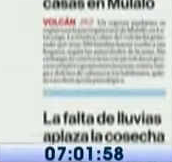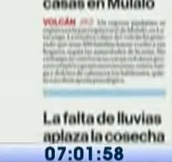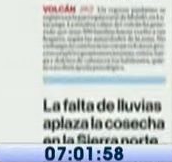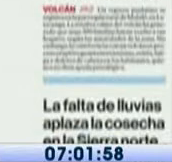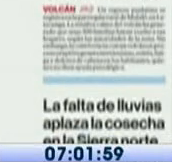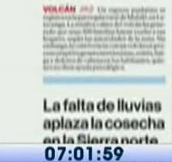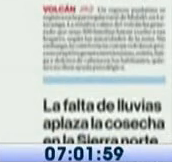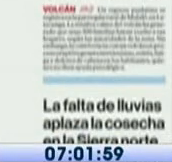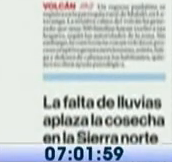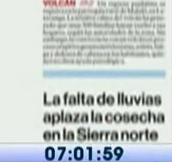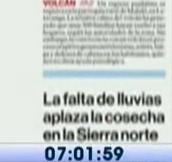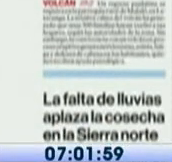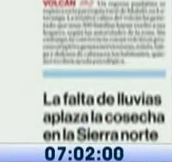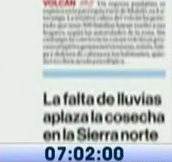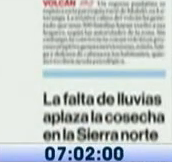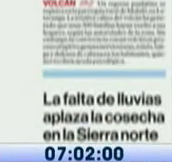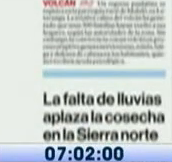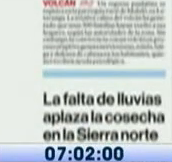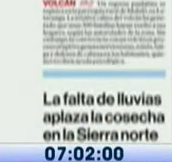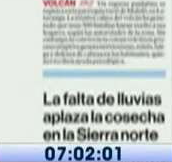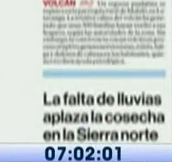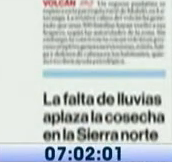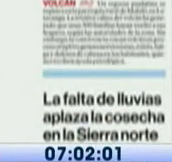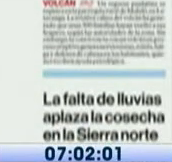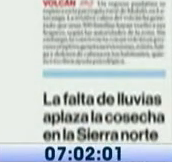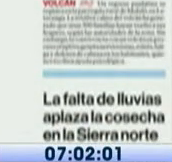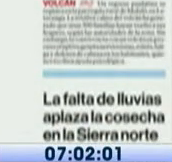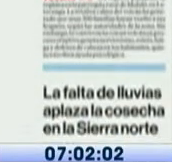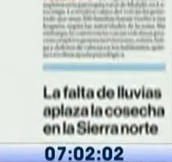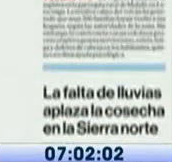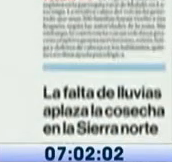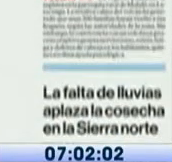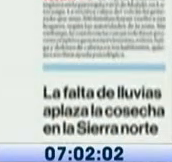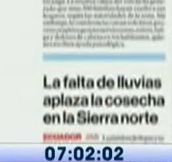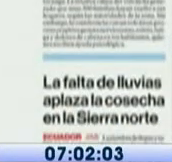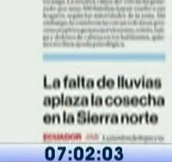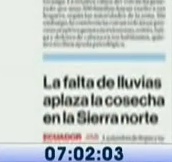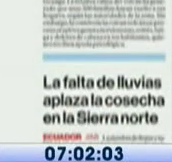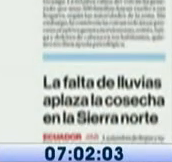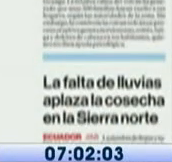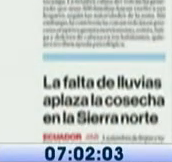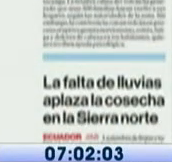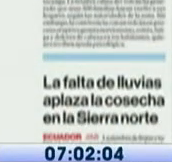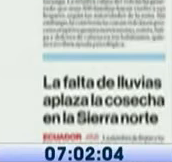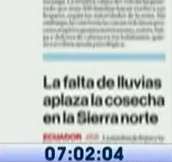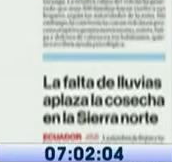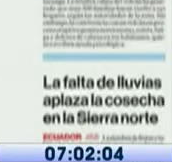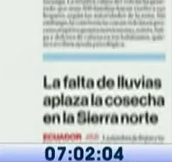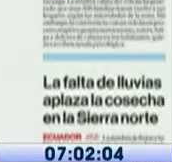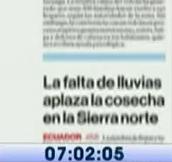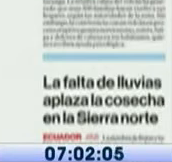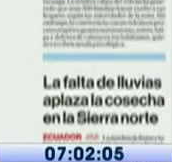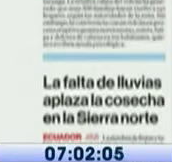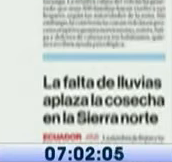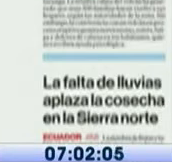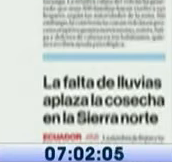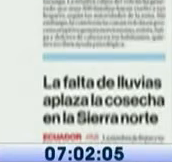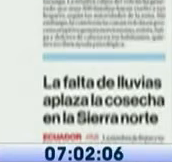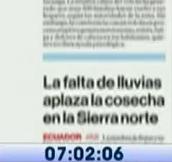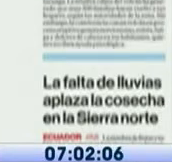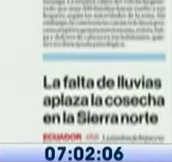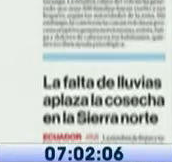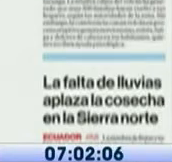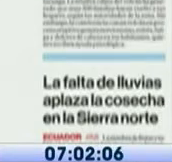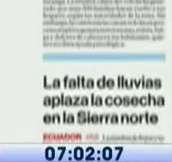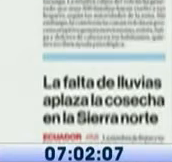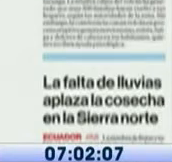en Mulaló. Disputa Bolivia-Chile, latente en visita de Bachelet. Todo esto y mucho más, por